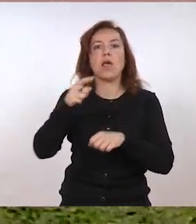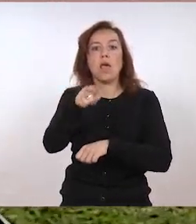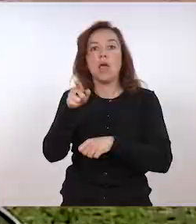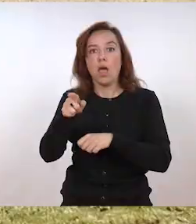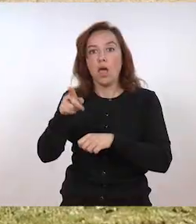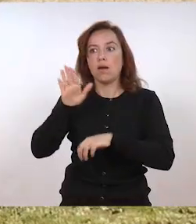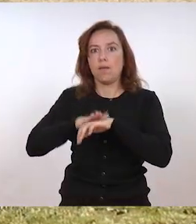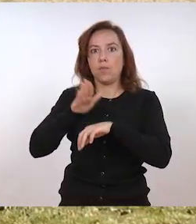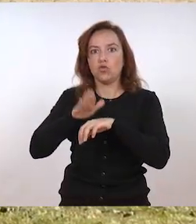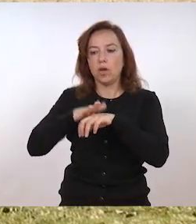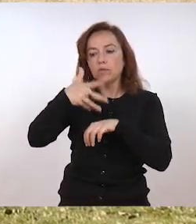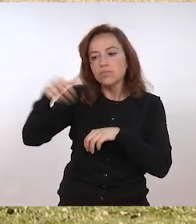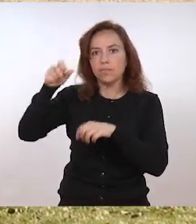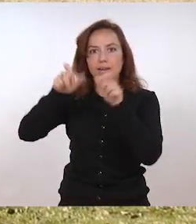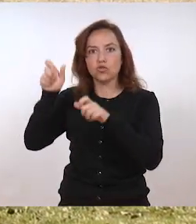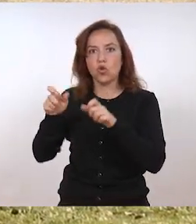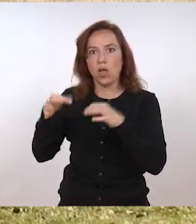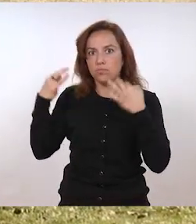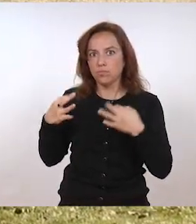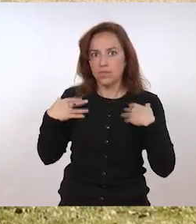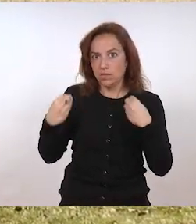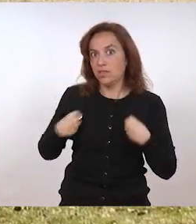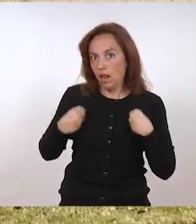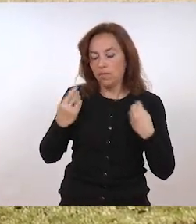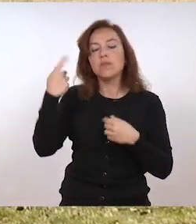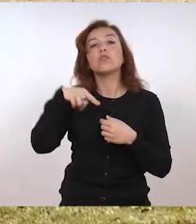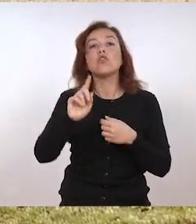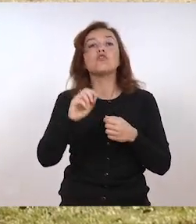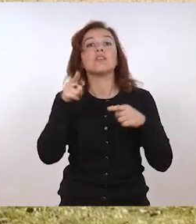encargado del traslado final. Un duro e intenso entrenamiento que